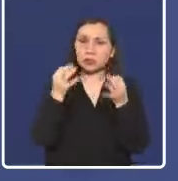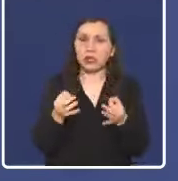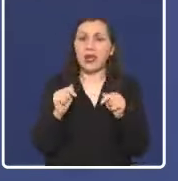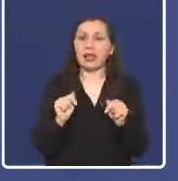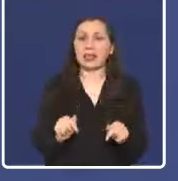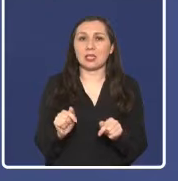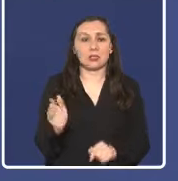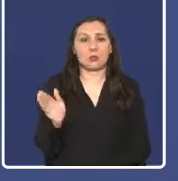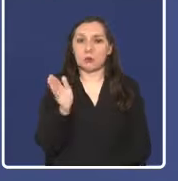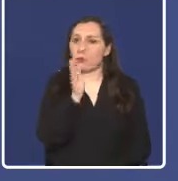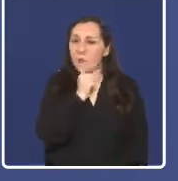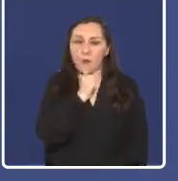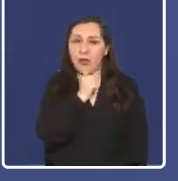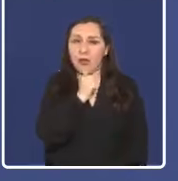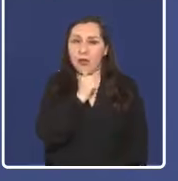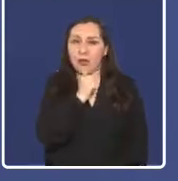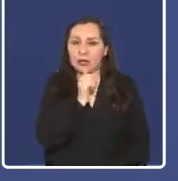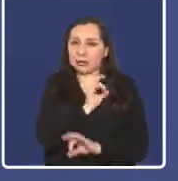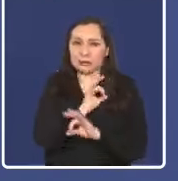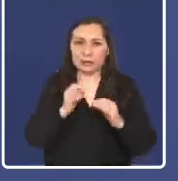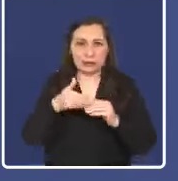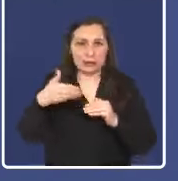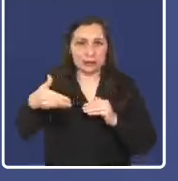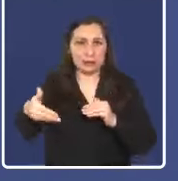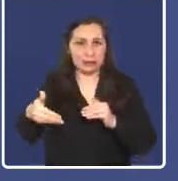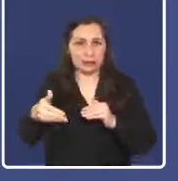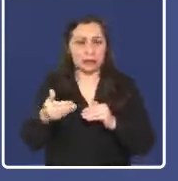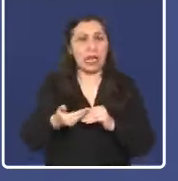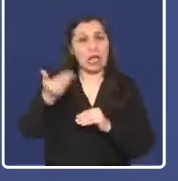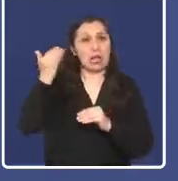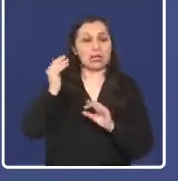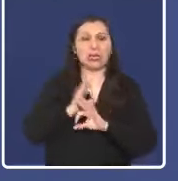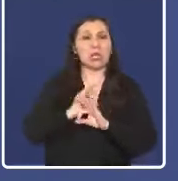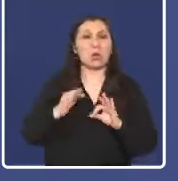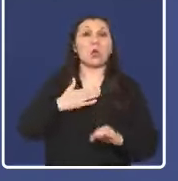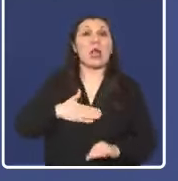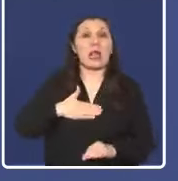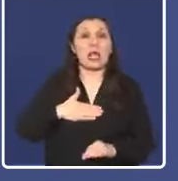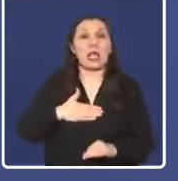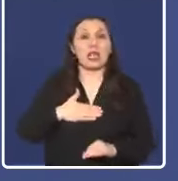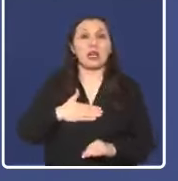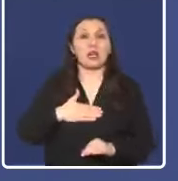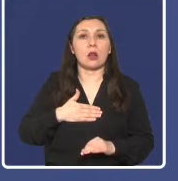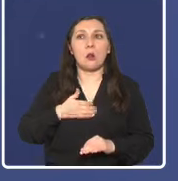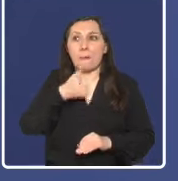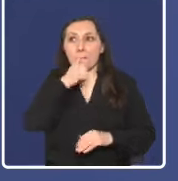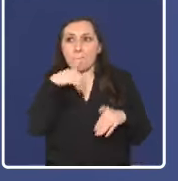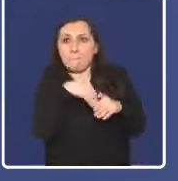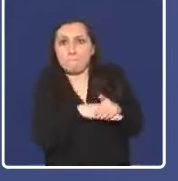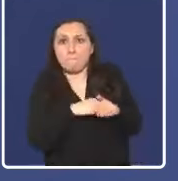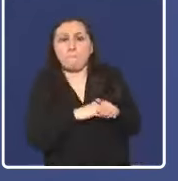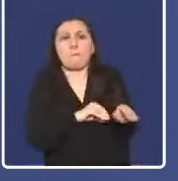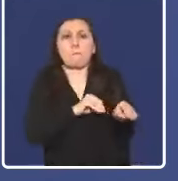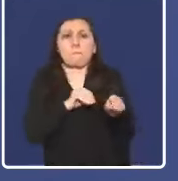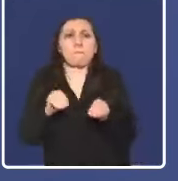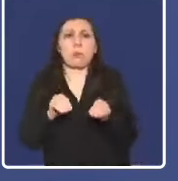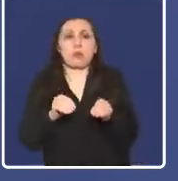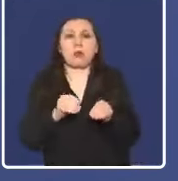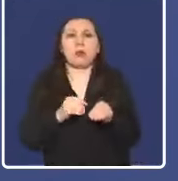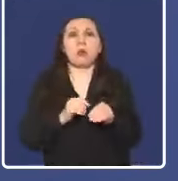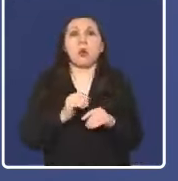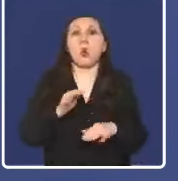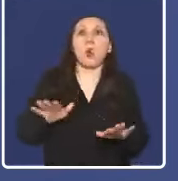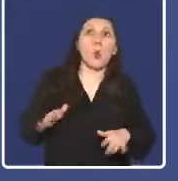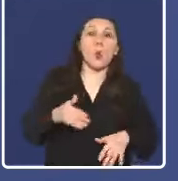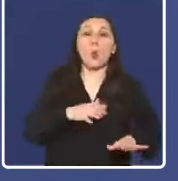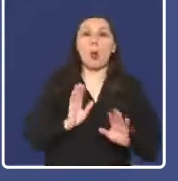que acá no hay, ni habrá, ni hubo ningún ánimo ni de esconder, ni posponer, ni meter la cosa bajo la